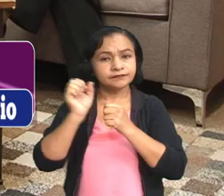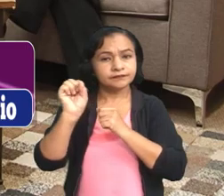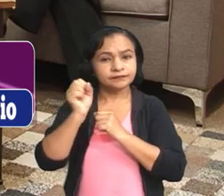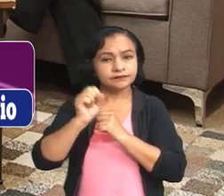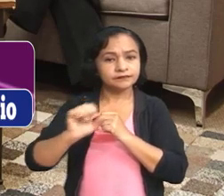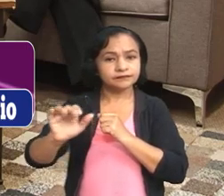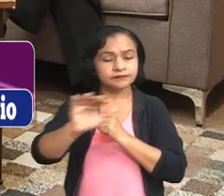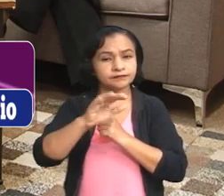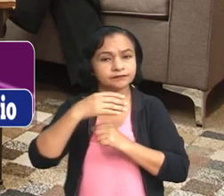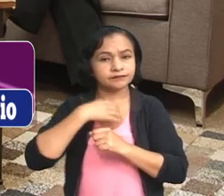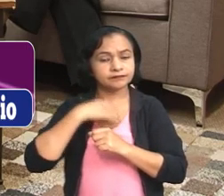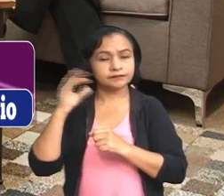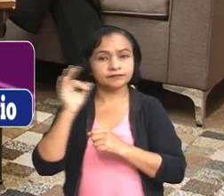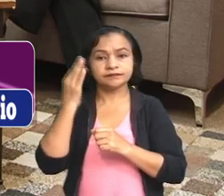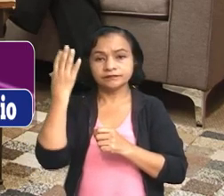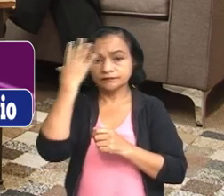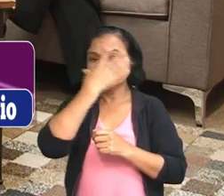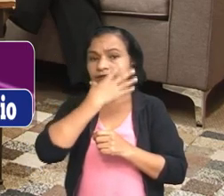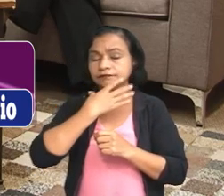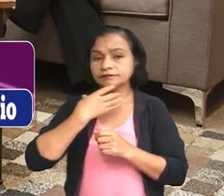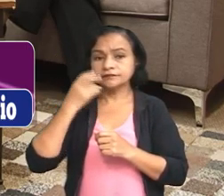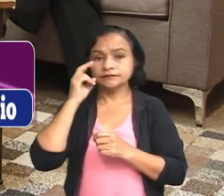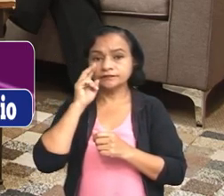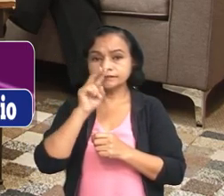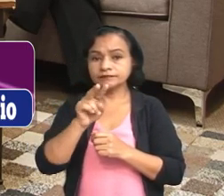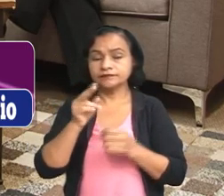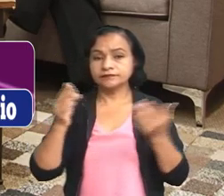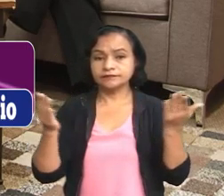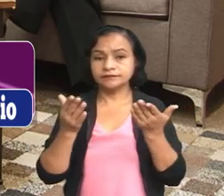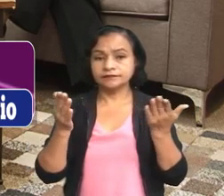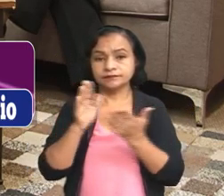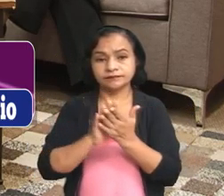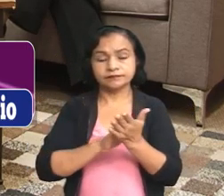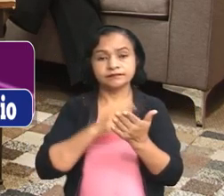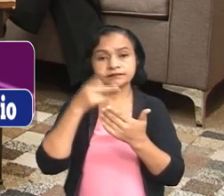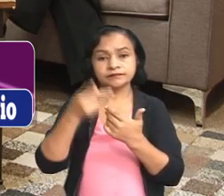de conducta. Y es hermoso, pues, ver cómo estos programas